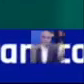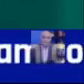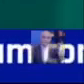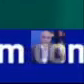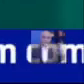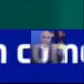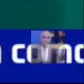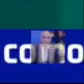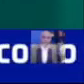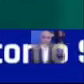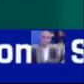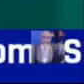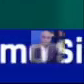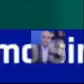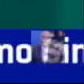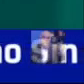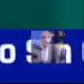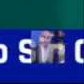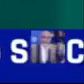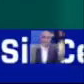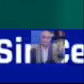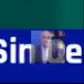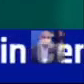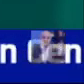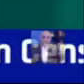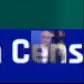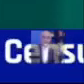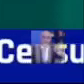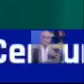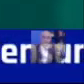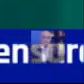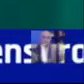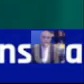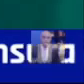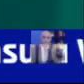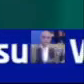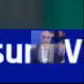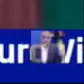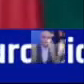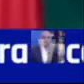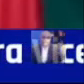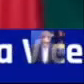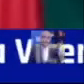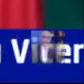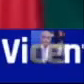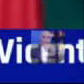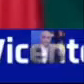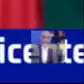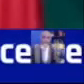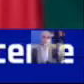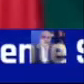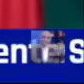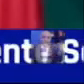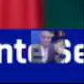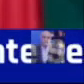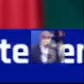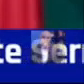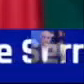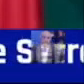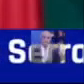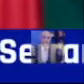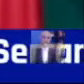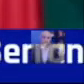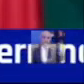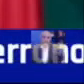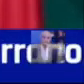que apostaban, que incluso ironizaban que nuestro presidente no iba a poder pasar de